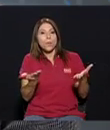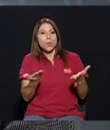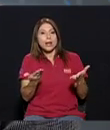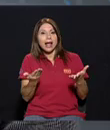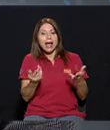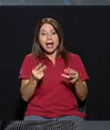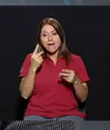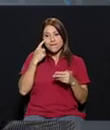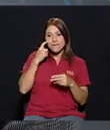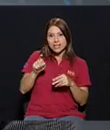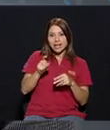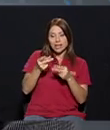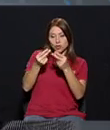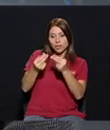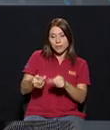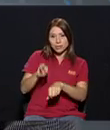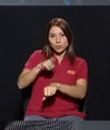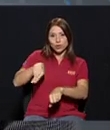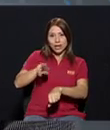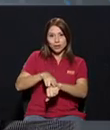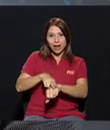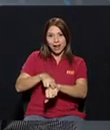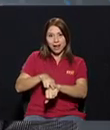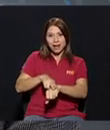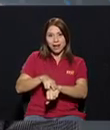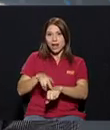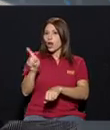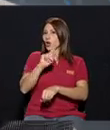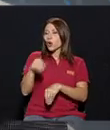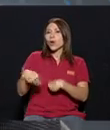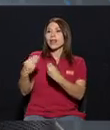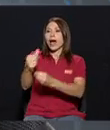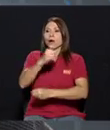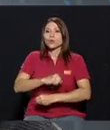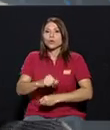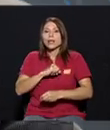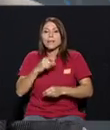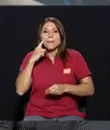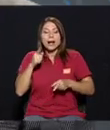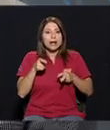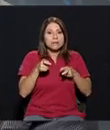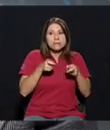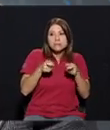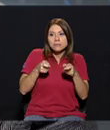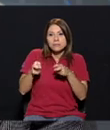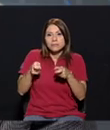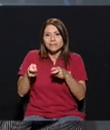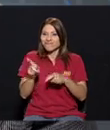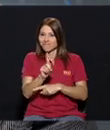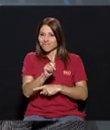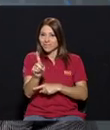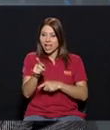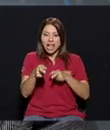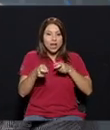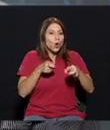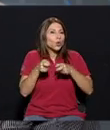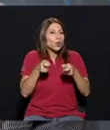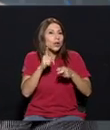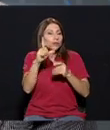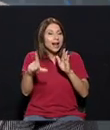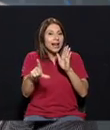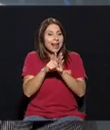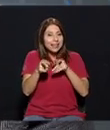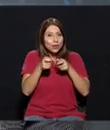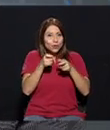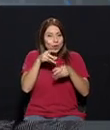la fiscalización del presupuesto nacional. No le otorga facultades de control. El control viene de una